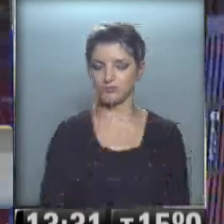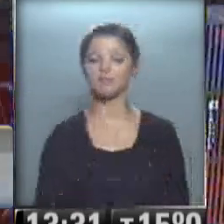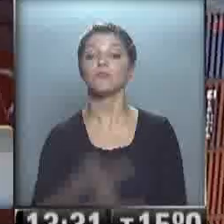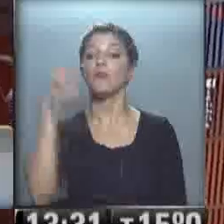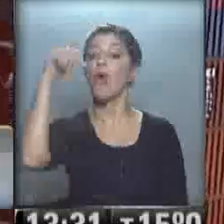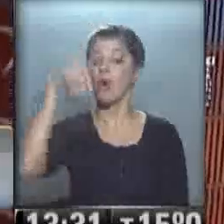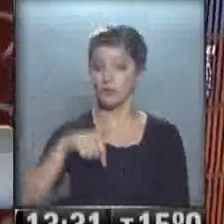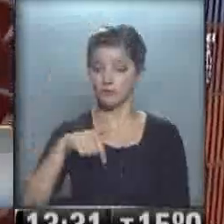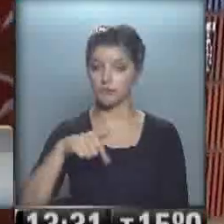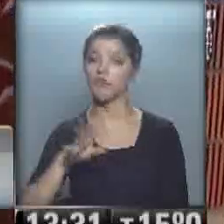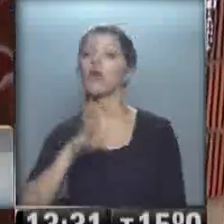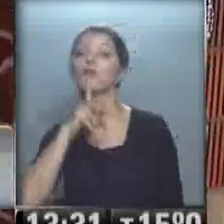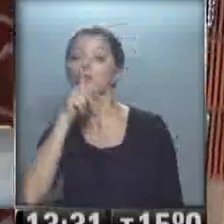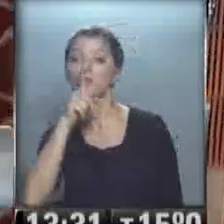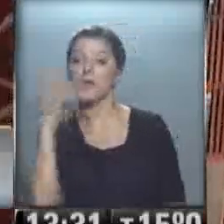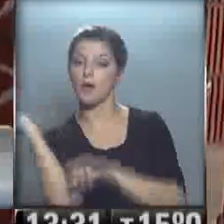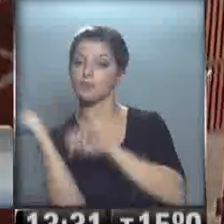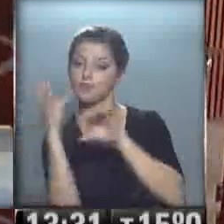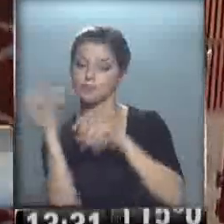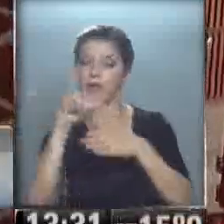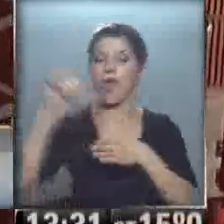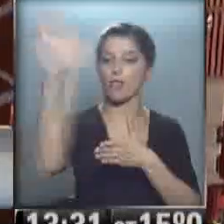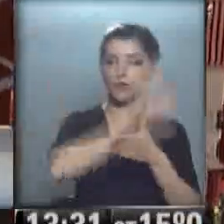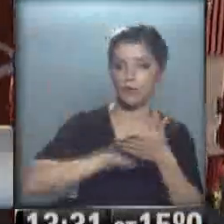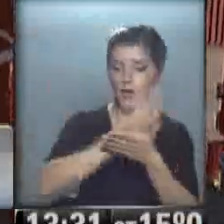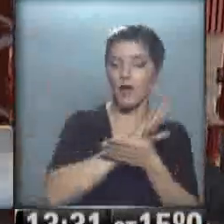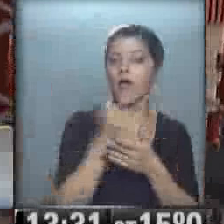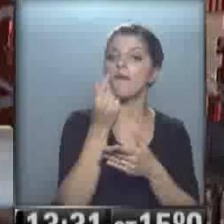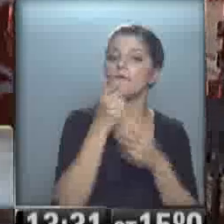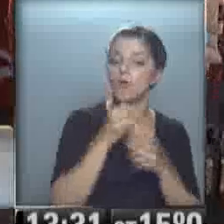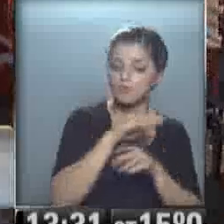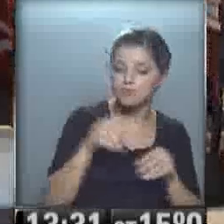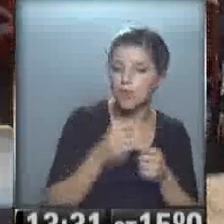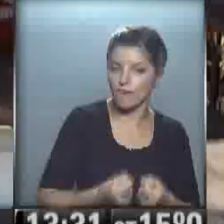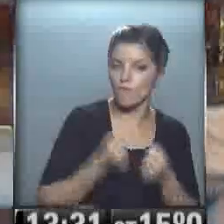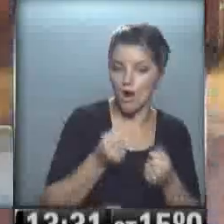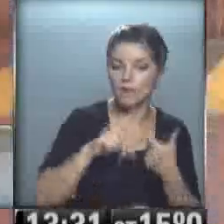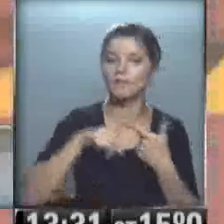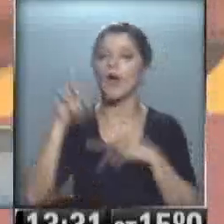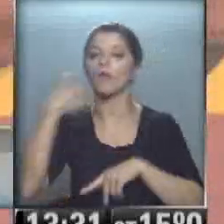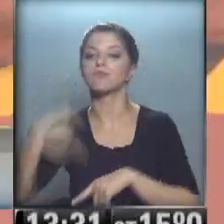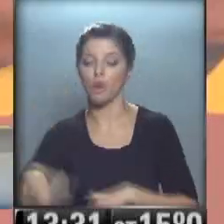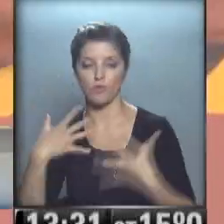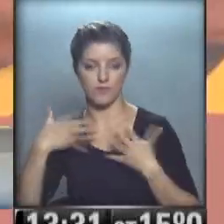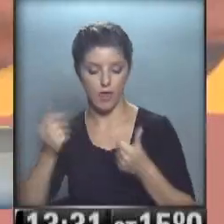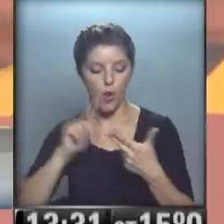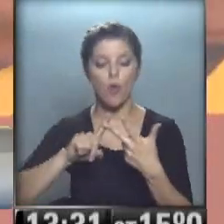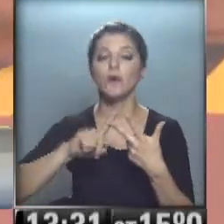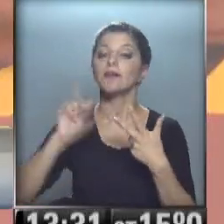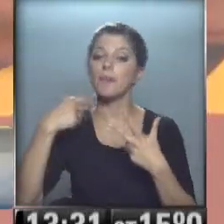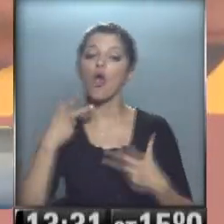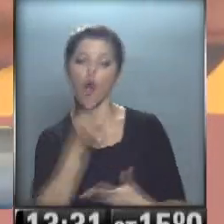actualmente Rusia exporta a latinoamérica fertilizantes minerales equipamiento médico y y metales y compra